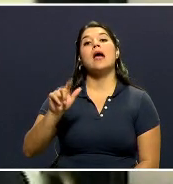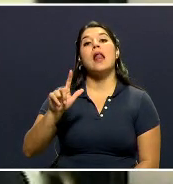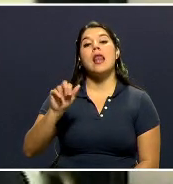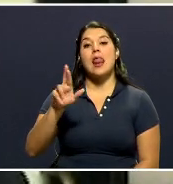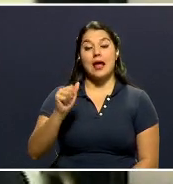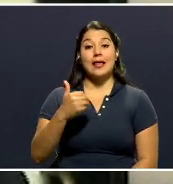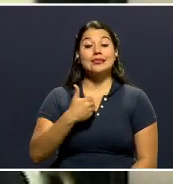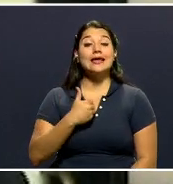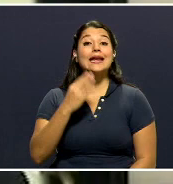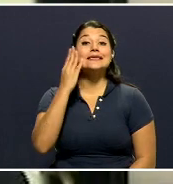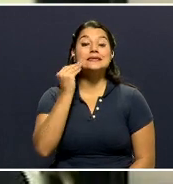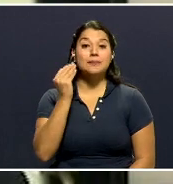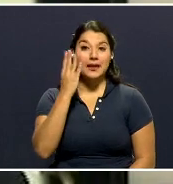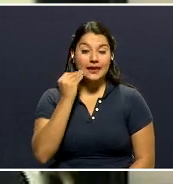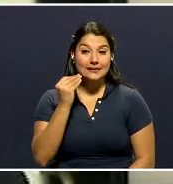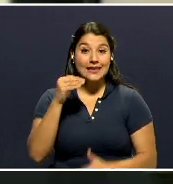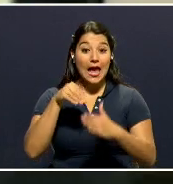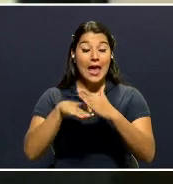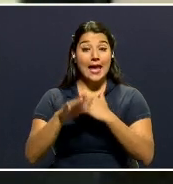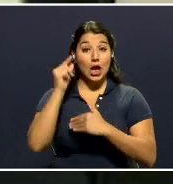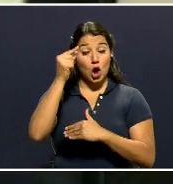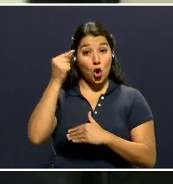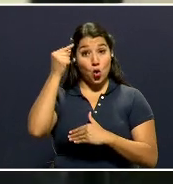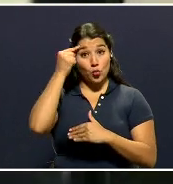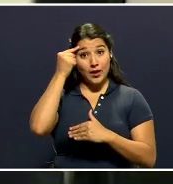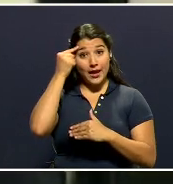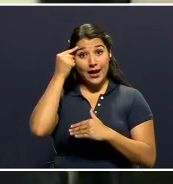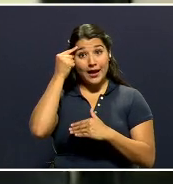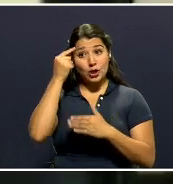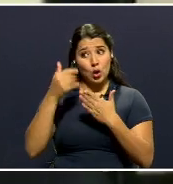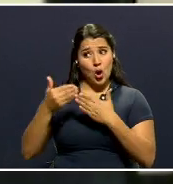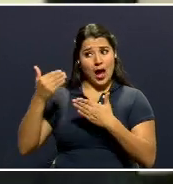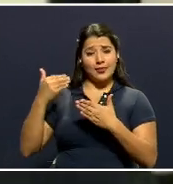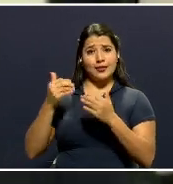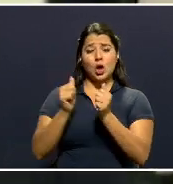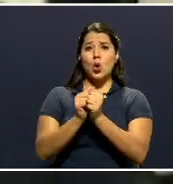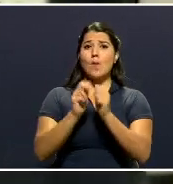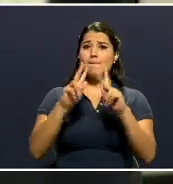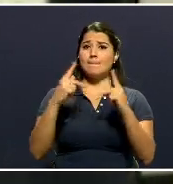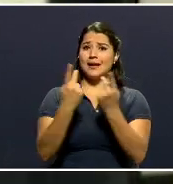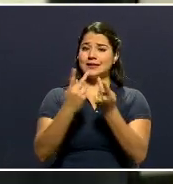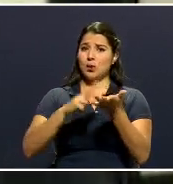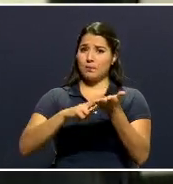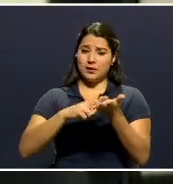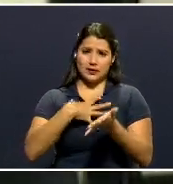experiencia en gobiernos de liberación, básicamente,